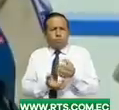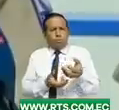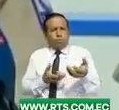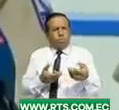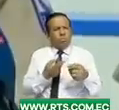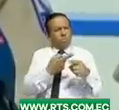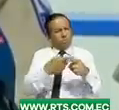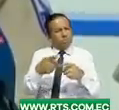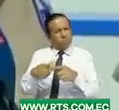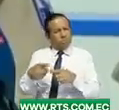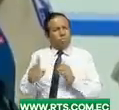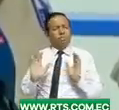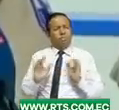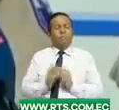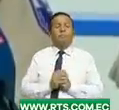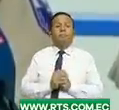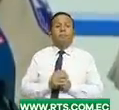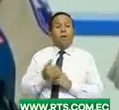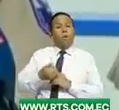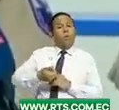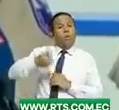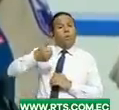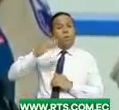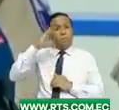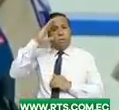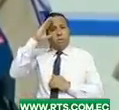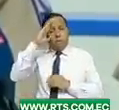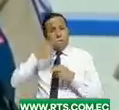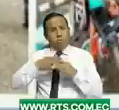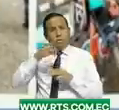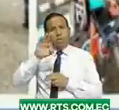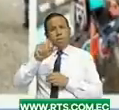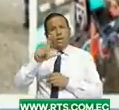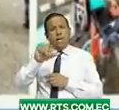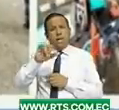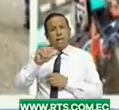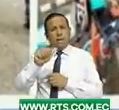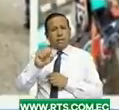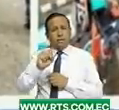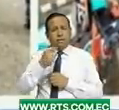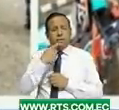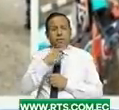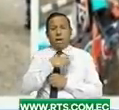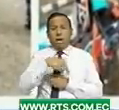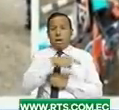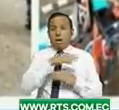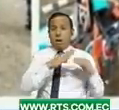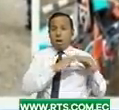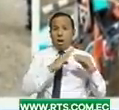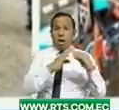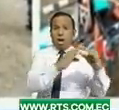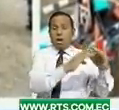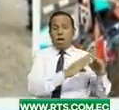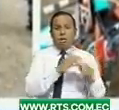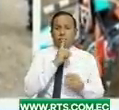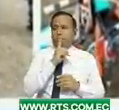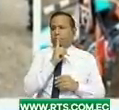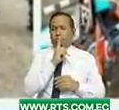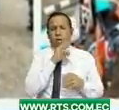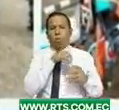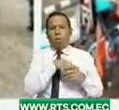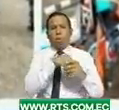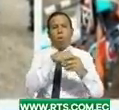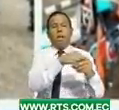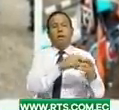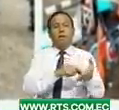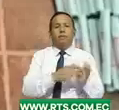el comandante general de la policía, Fausto Salinas, estos inmuebles eran utilizados para el cometimiento de actos delictivos, atentado con explosivos